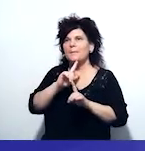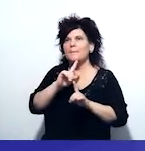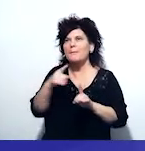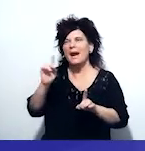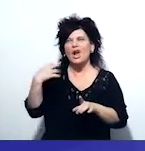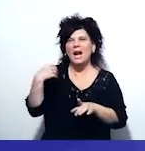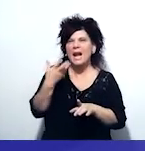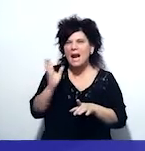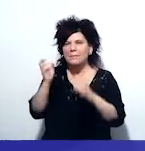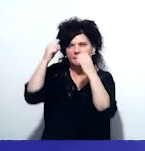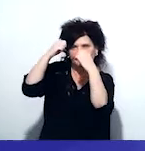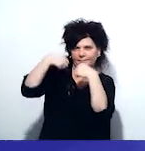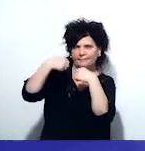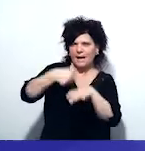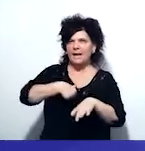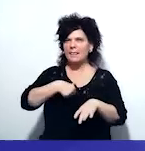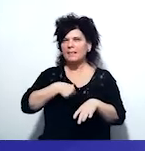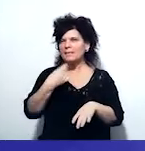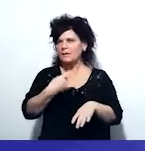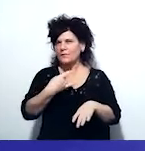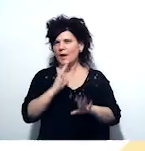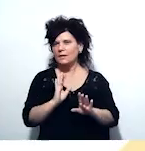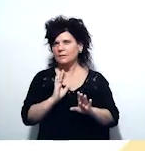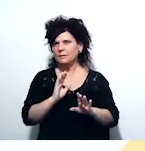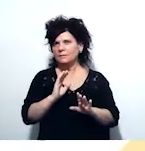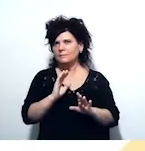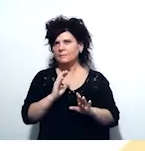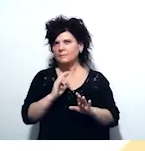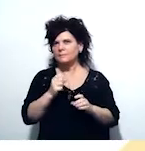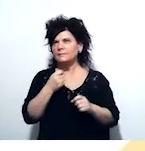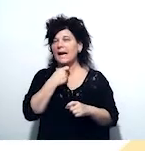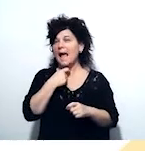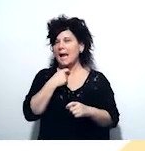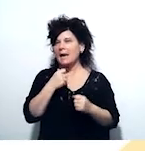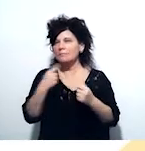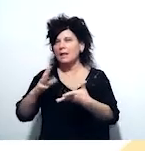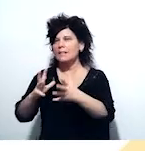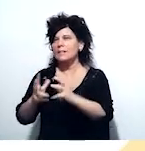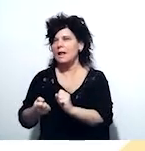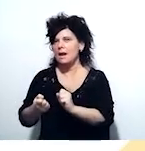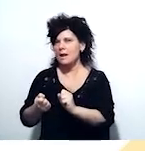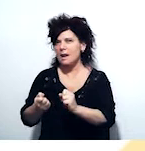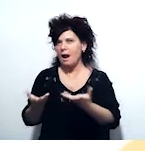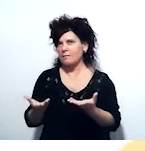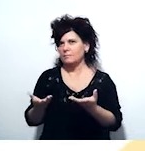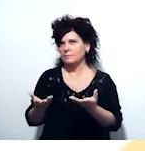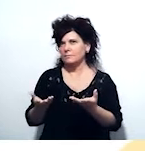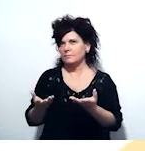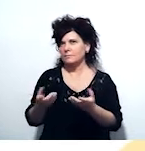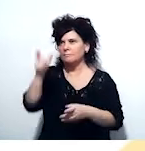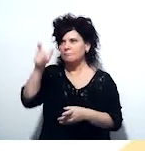están ocultos detrás de identidades falsas que intentan causar algún daño, con alguna finalidad,